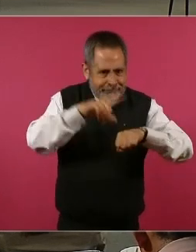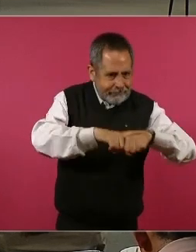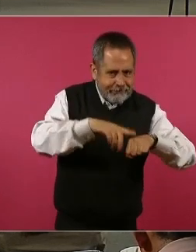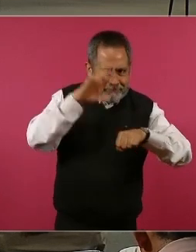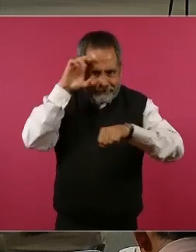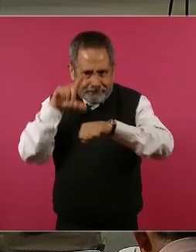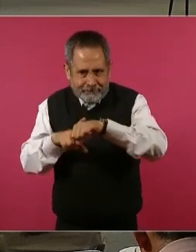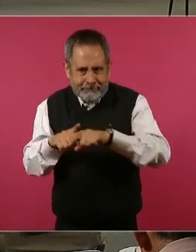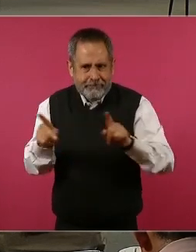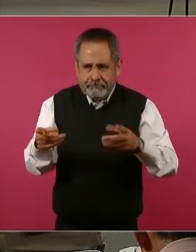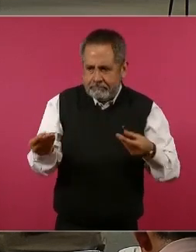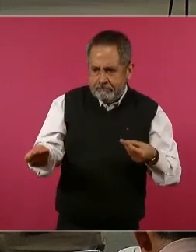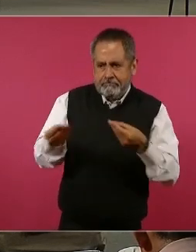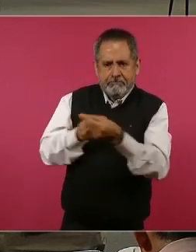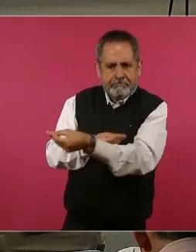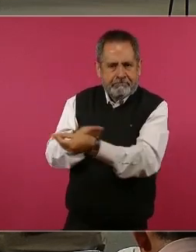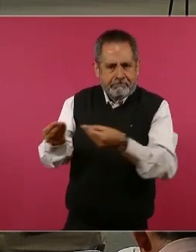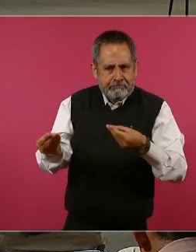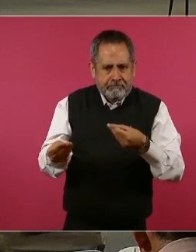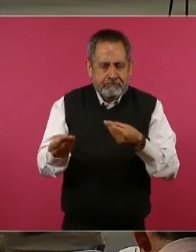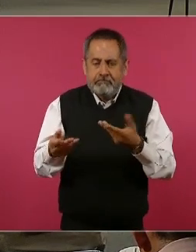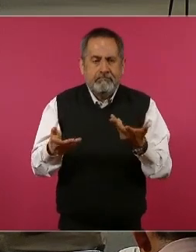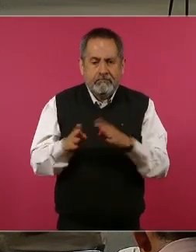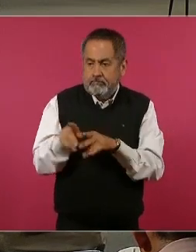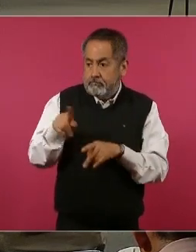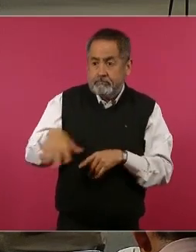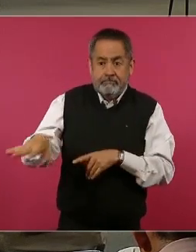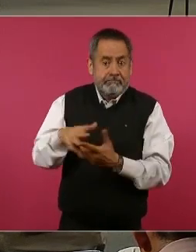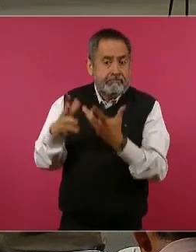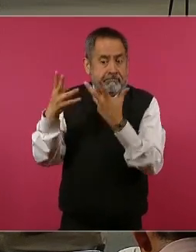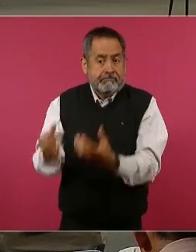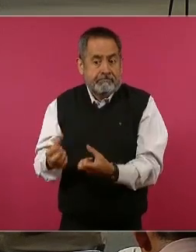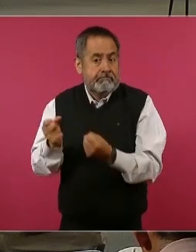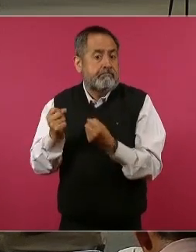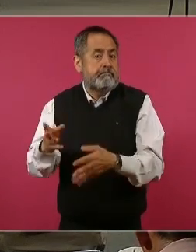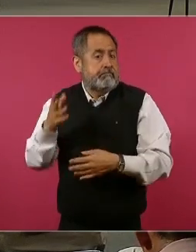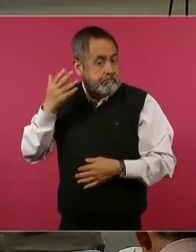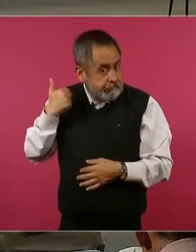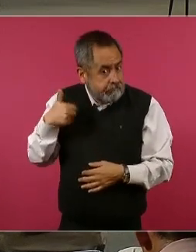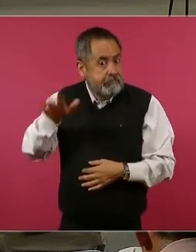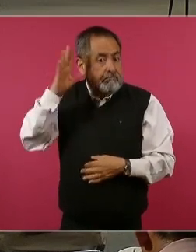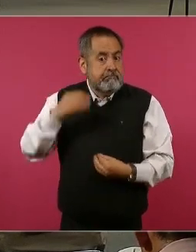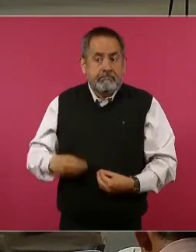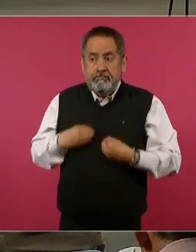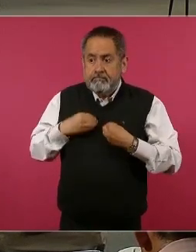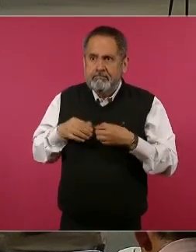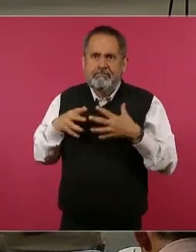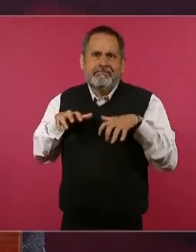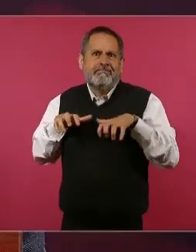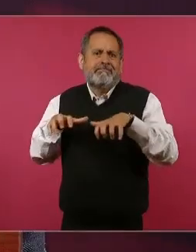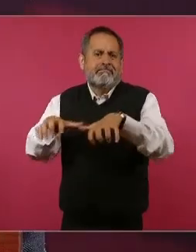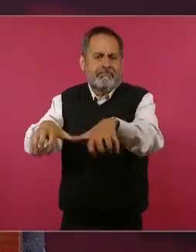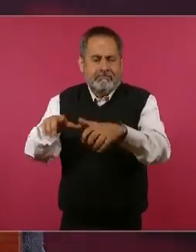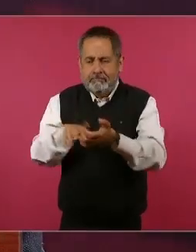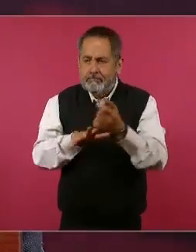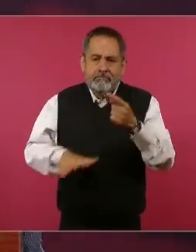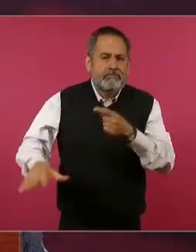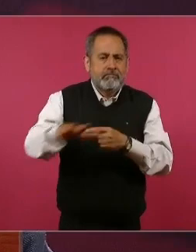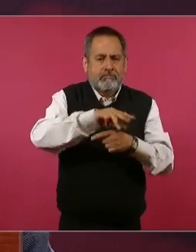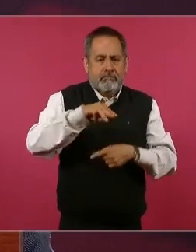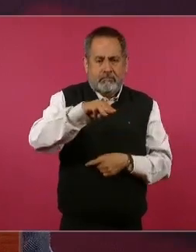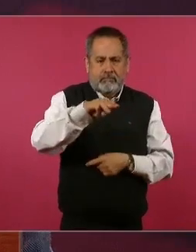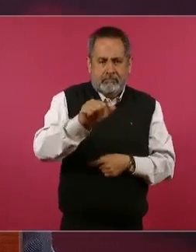la densidad poblacional tan importante que se verificó en toda el área maya